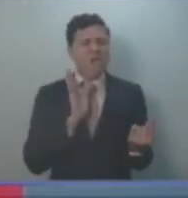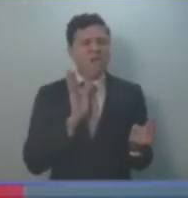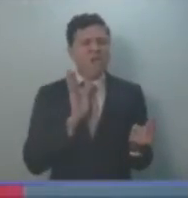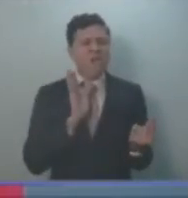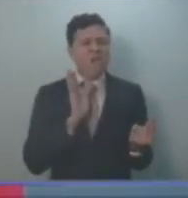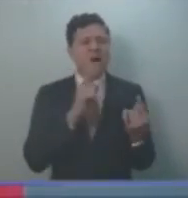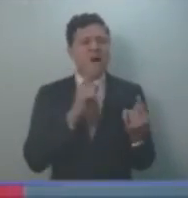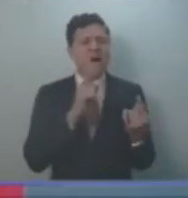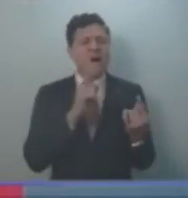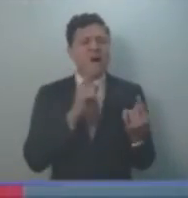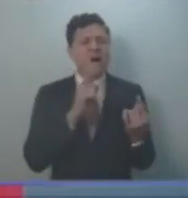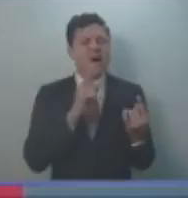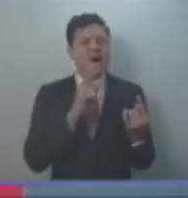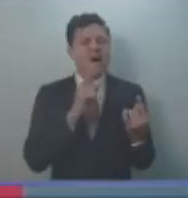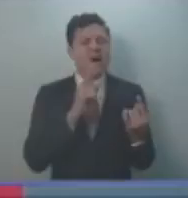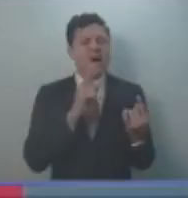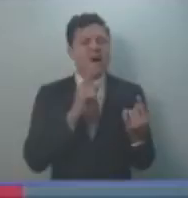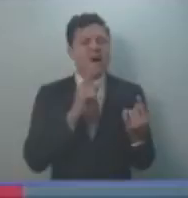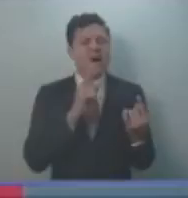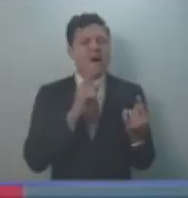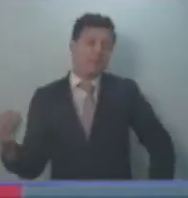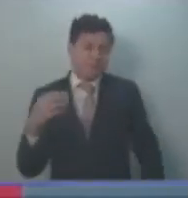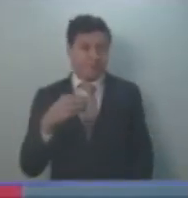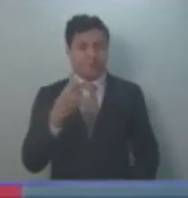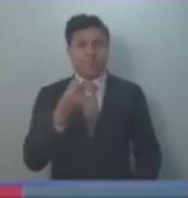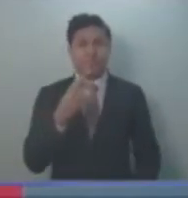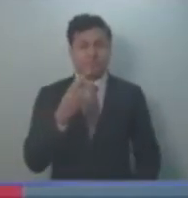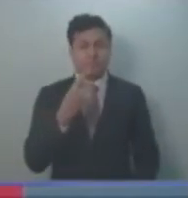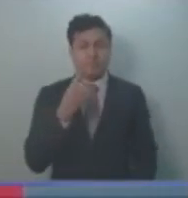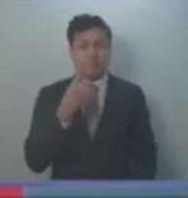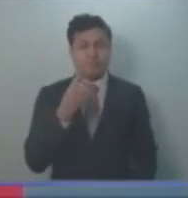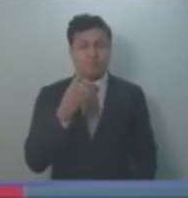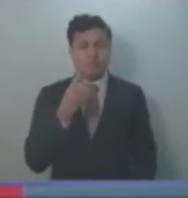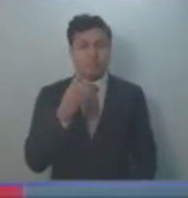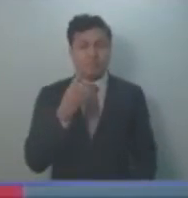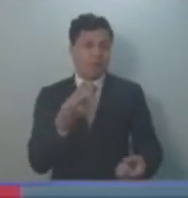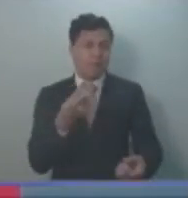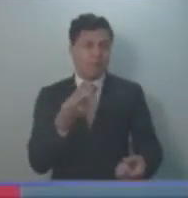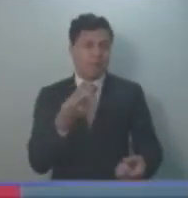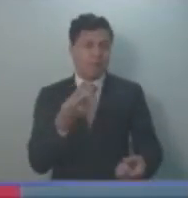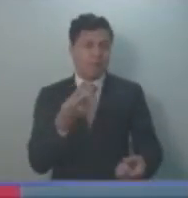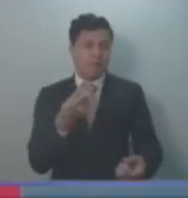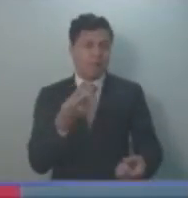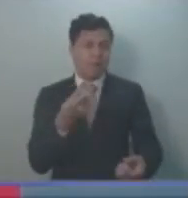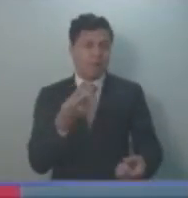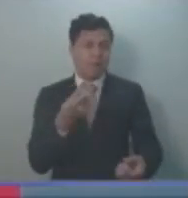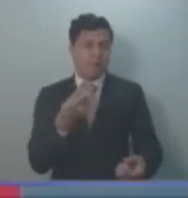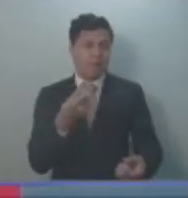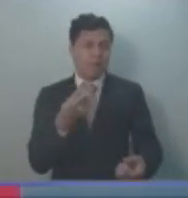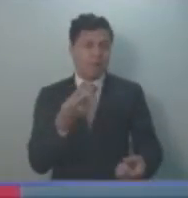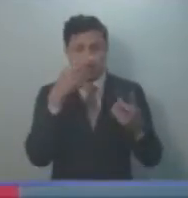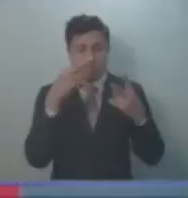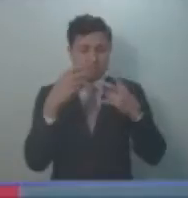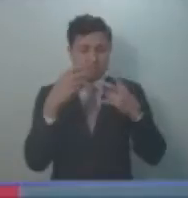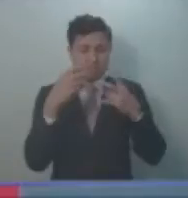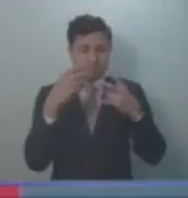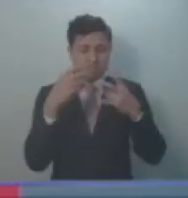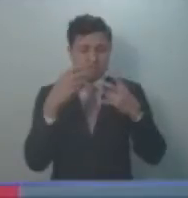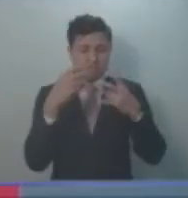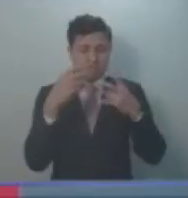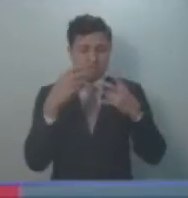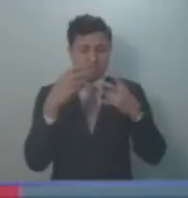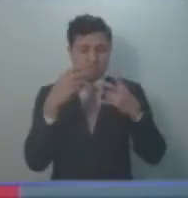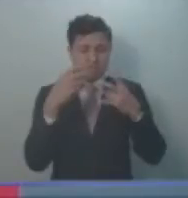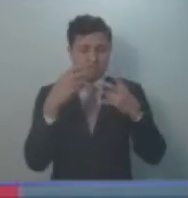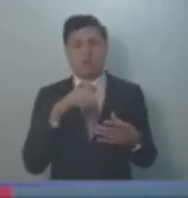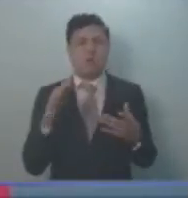un periodo de tiempo de aplicación del tratamiento y de su recuperación, lo cual conlleva